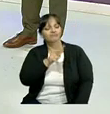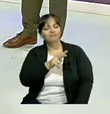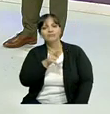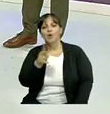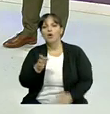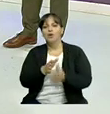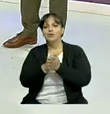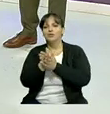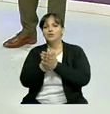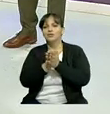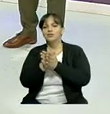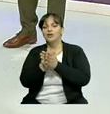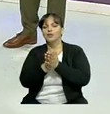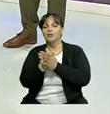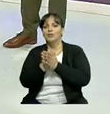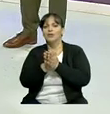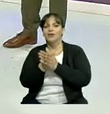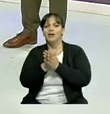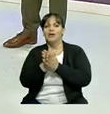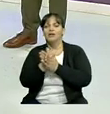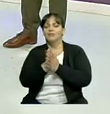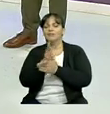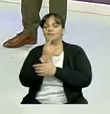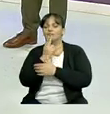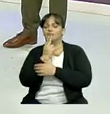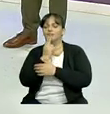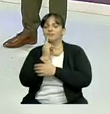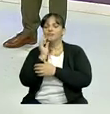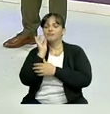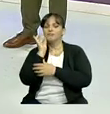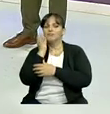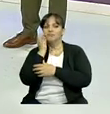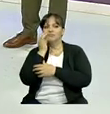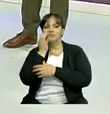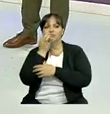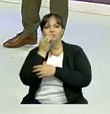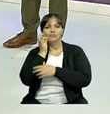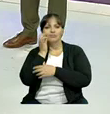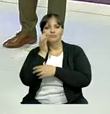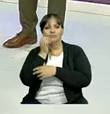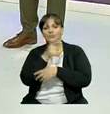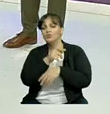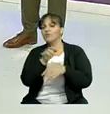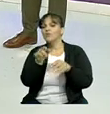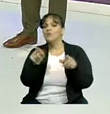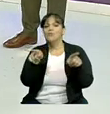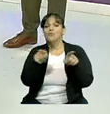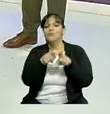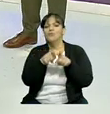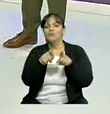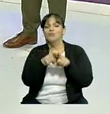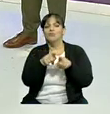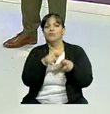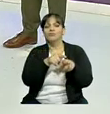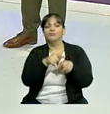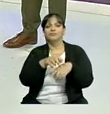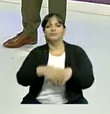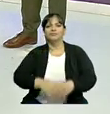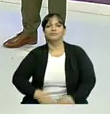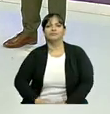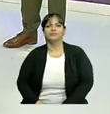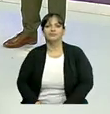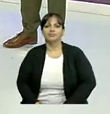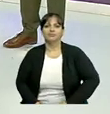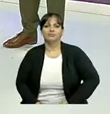palmera del día agüita coco ha tomado en su vida la